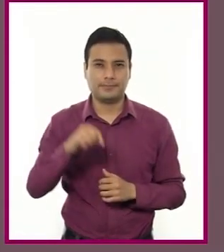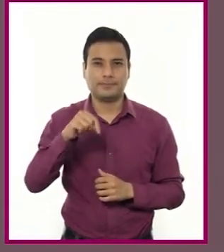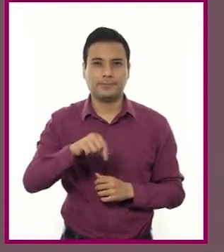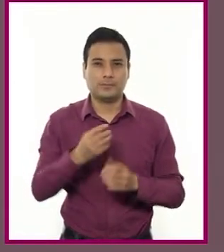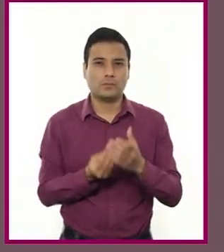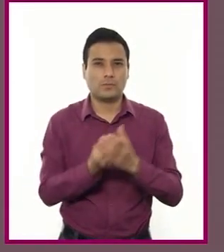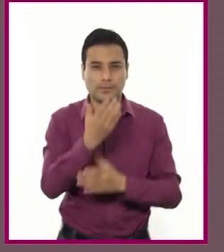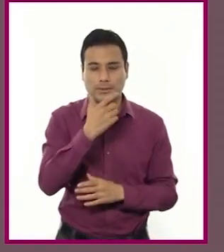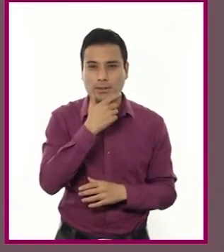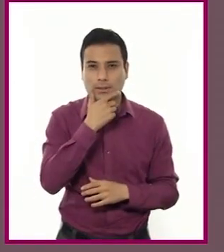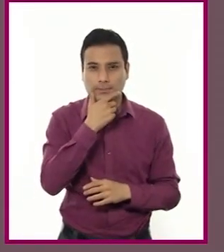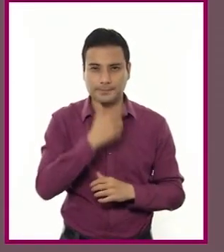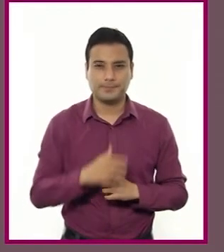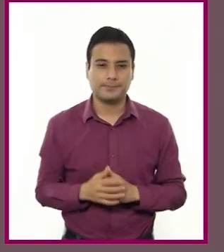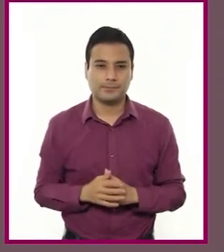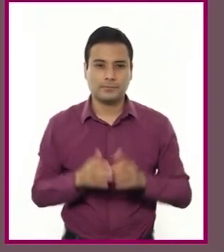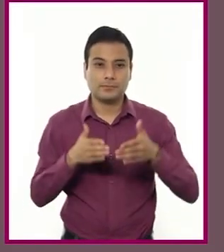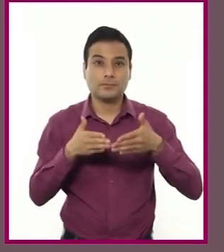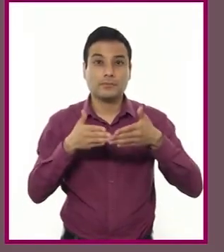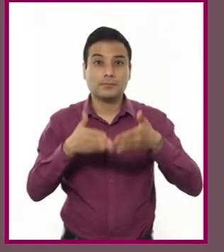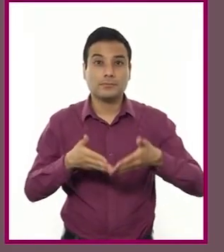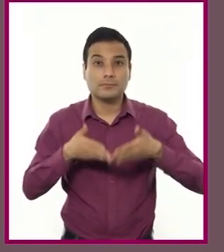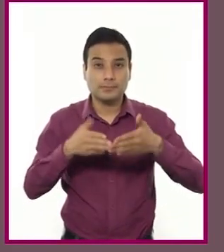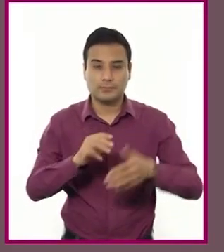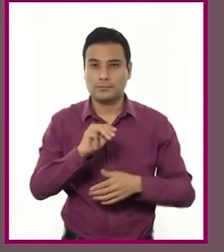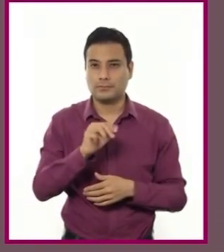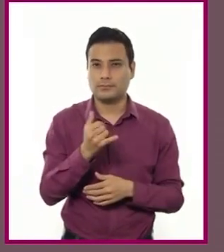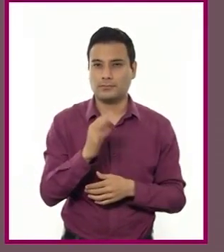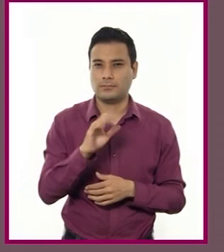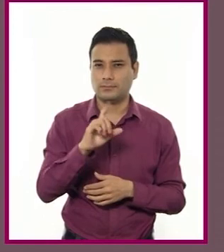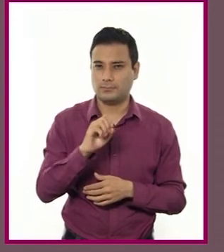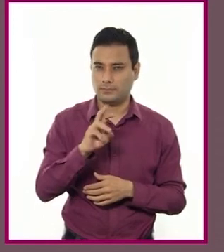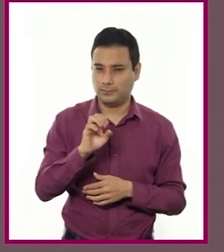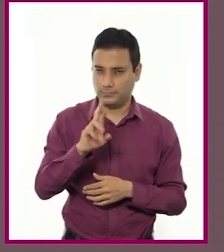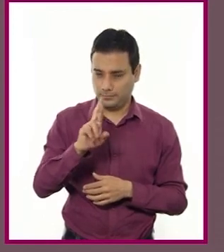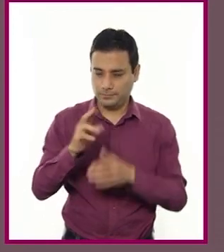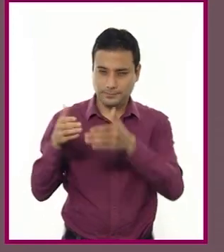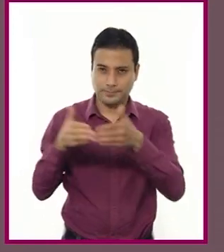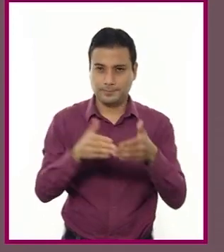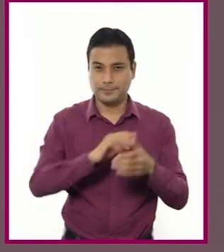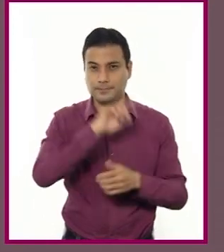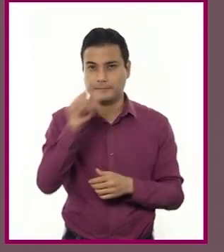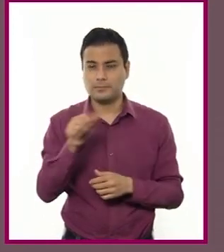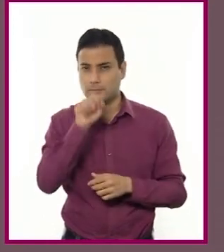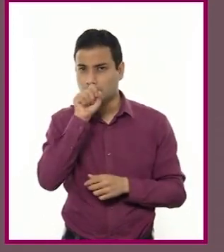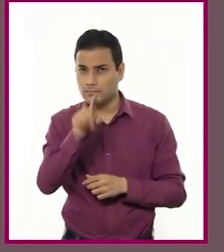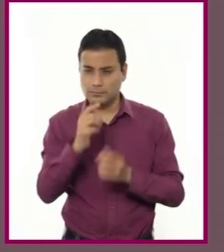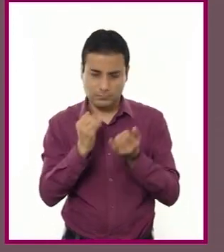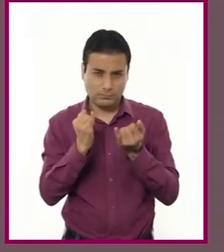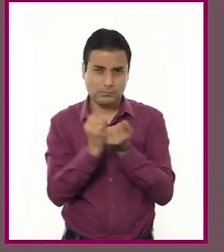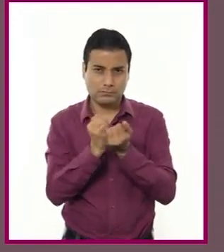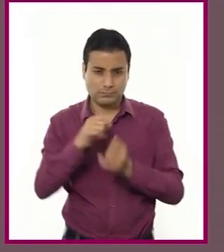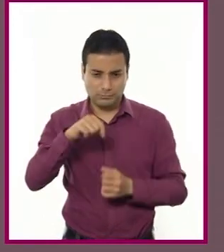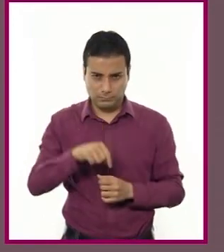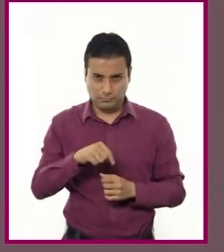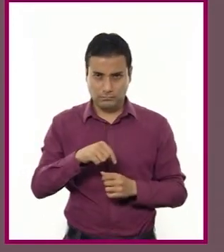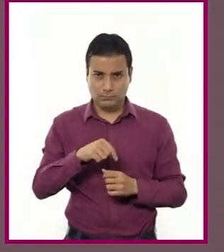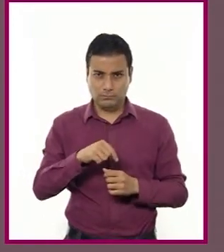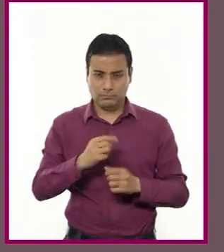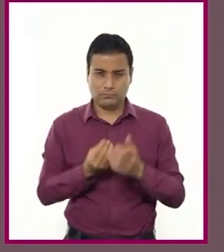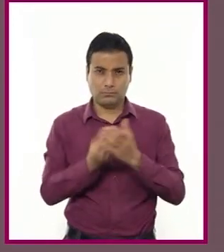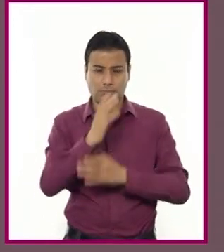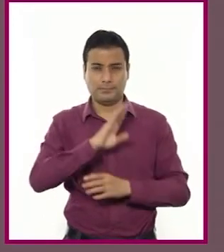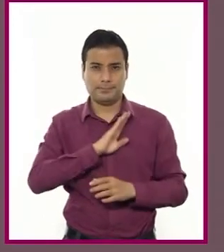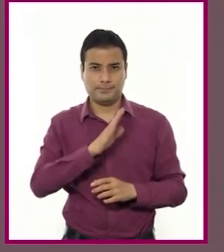Nueva Inglaterra, a bordo del barco Mayflower. Paralelamente al proceso de conquista y evangelización de la